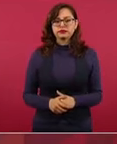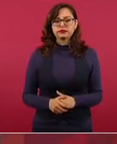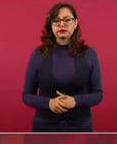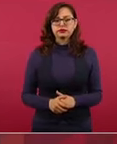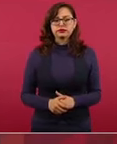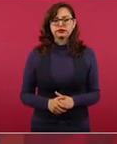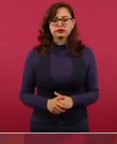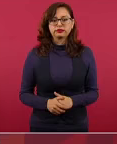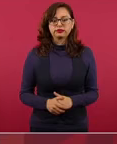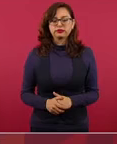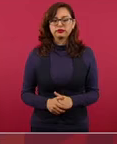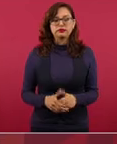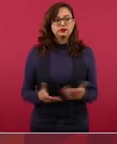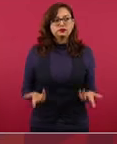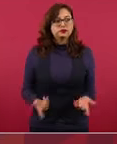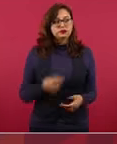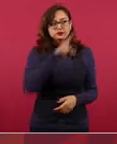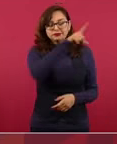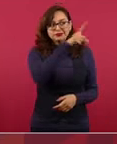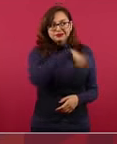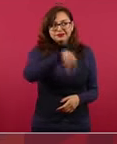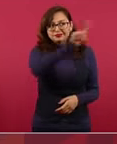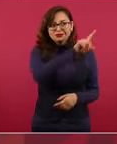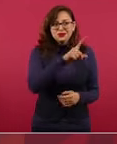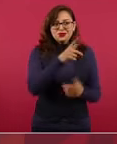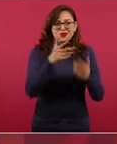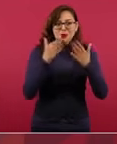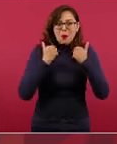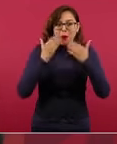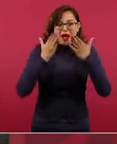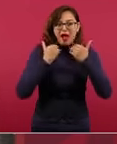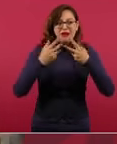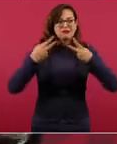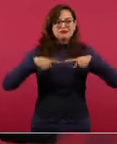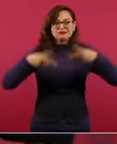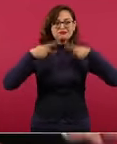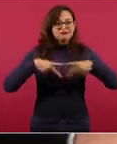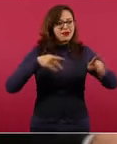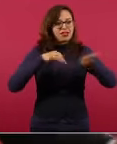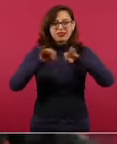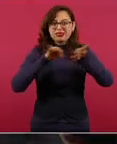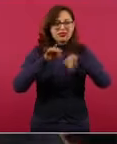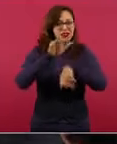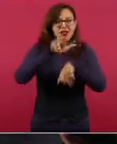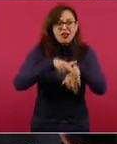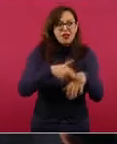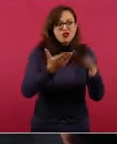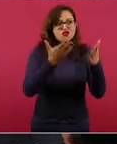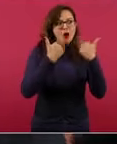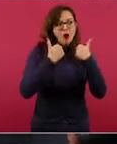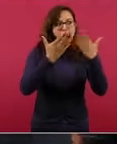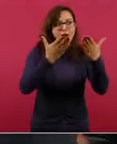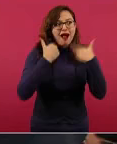no hay fuerza de trabajo pero como vienen las elecciones